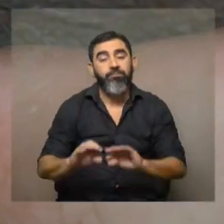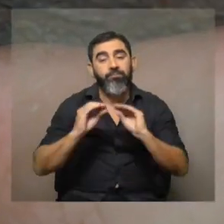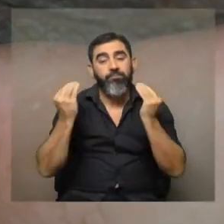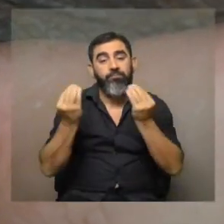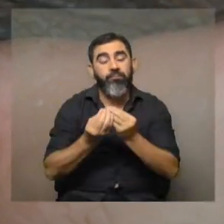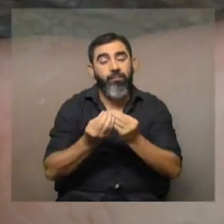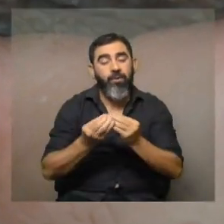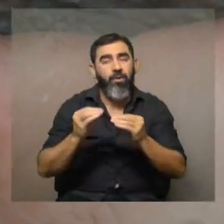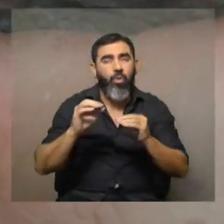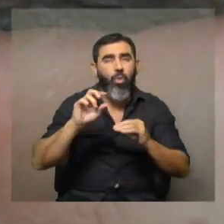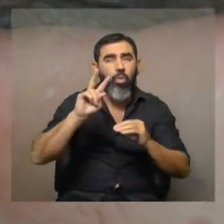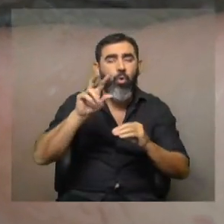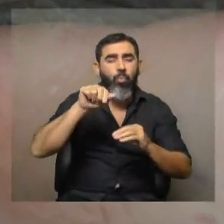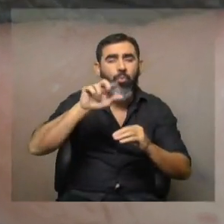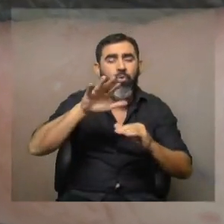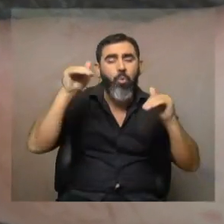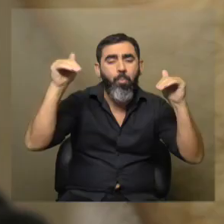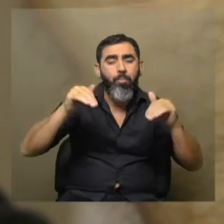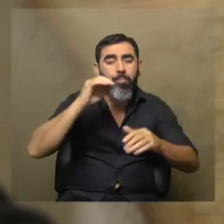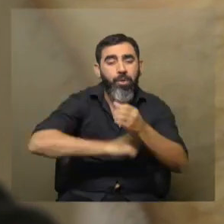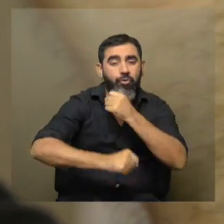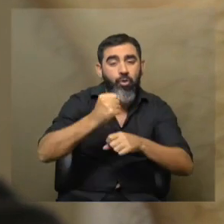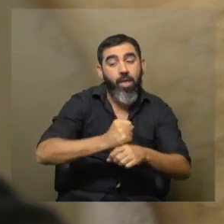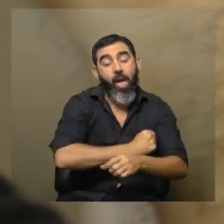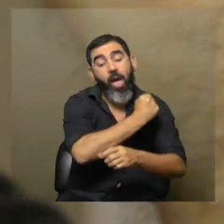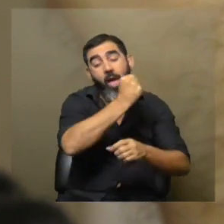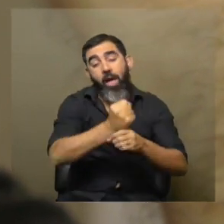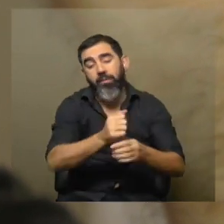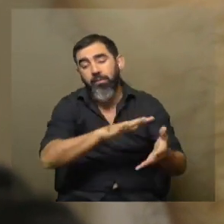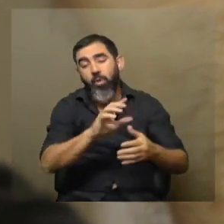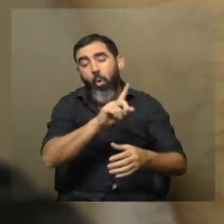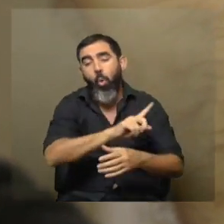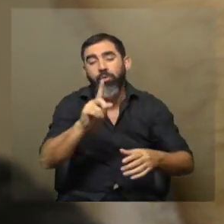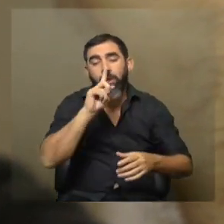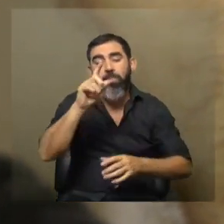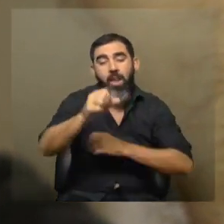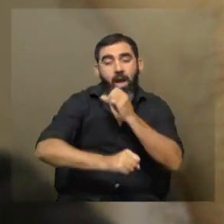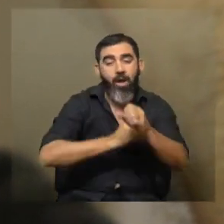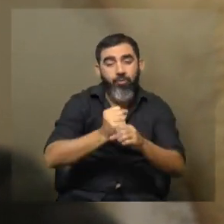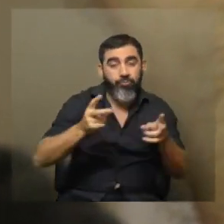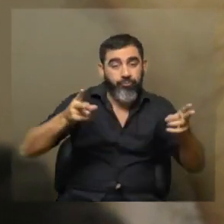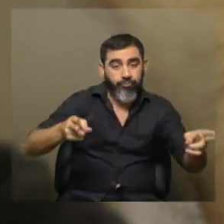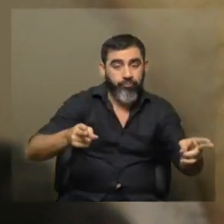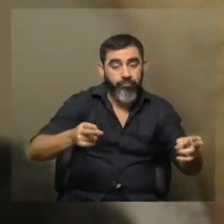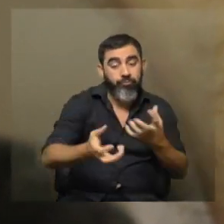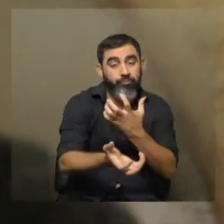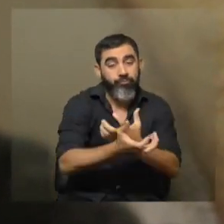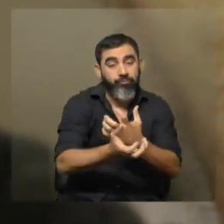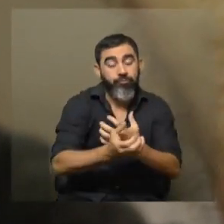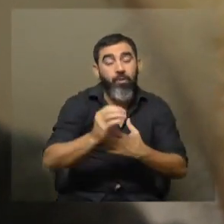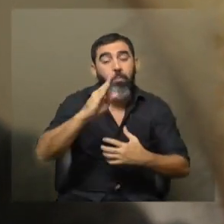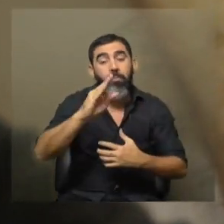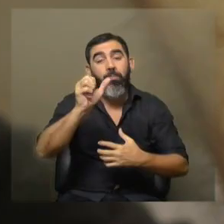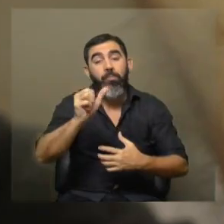periodo desde hace unos 2,5 millones de años hasta hace aproximadamente 11.000 años. Entre estos fósiles, los perezosos